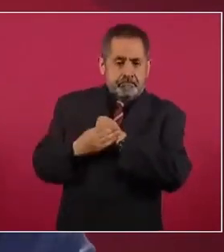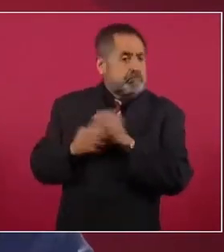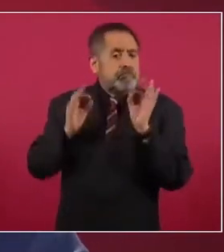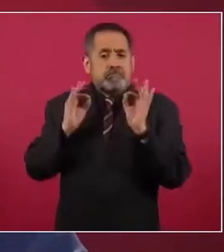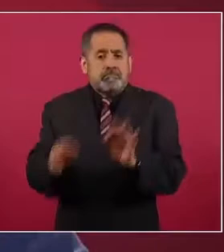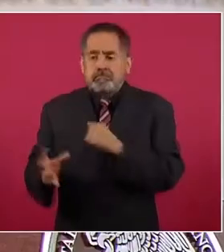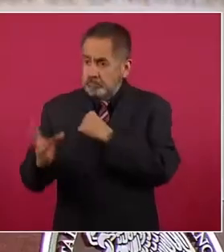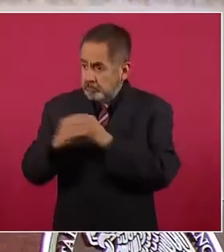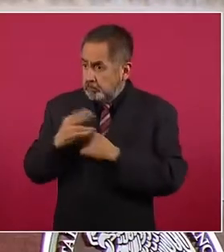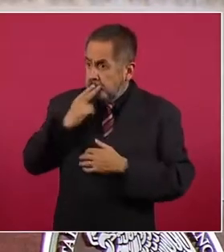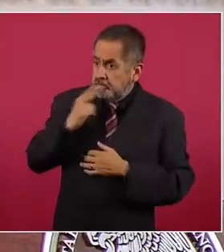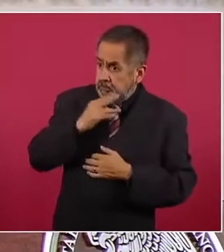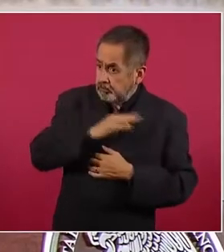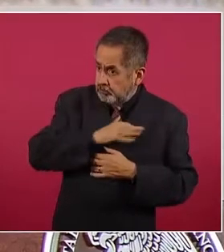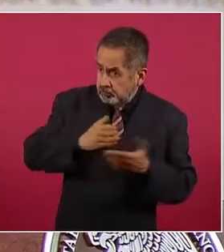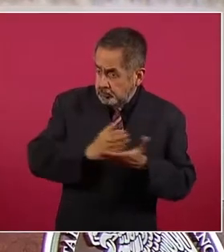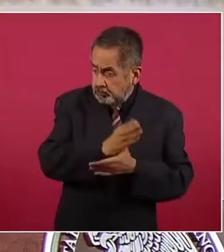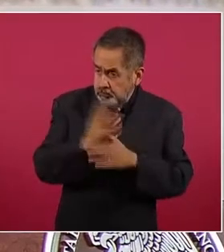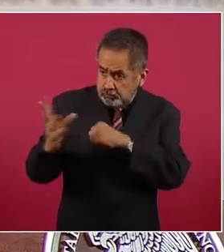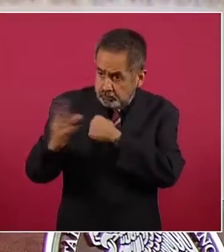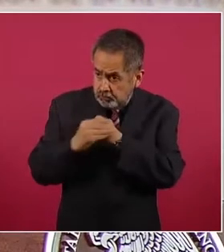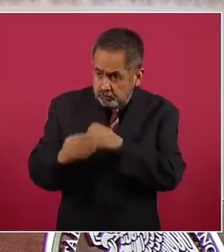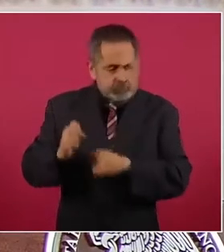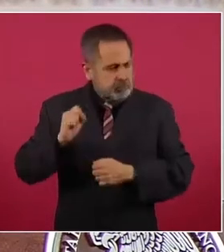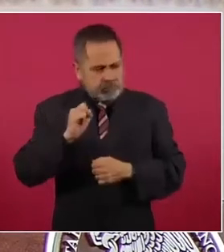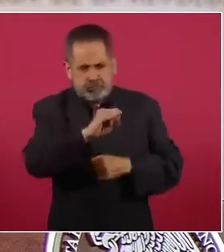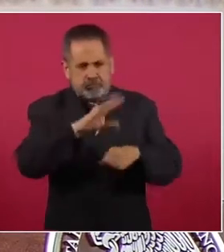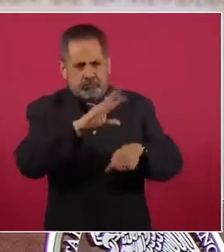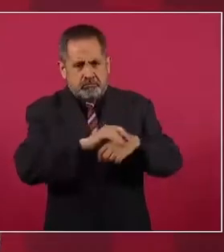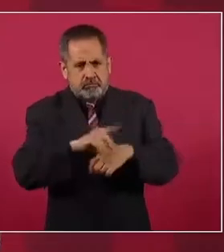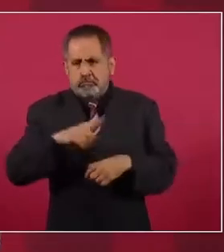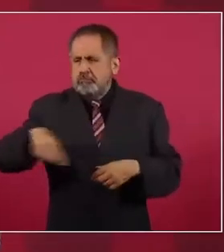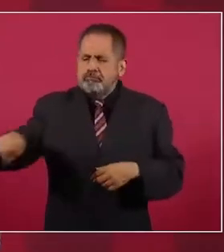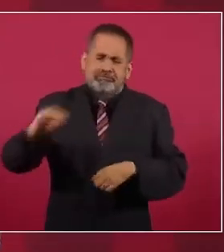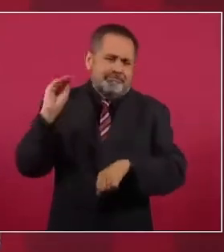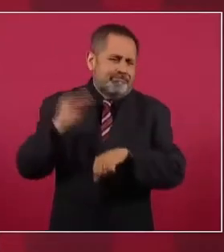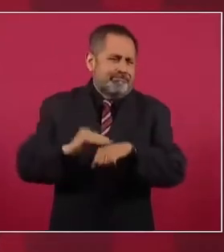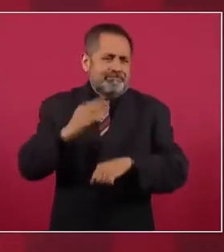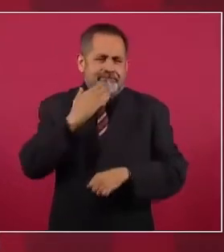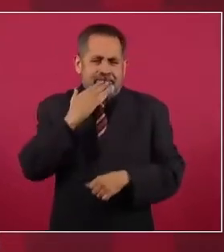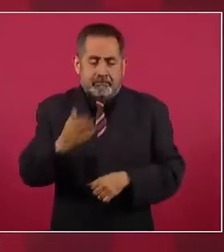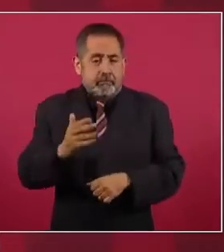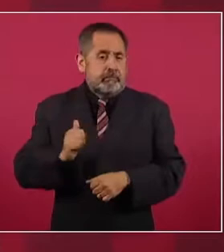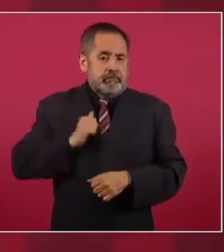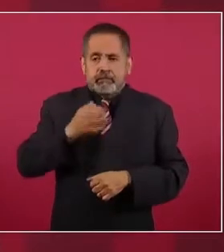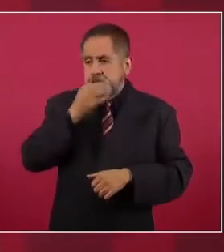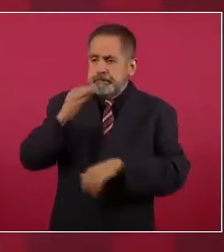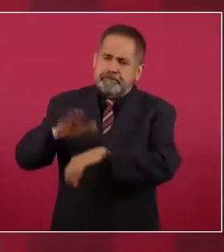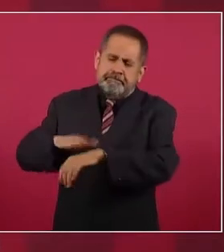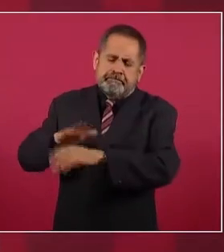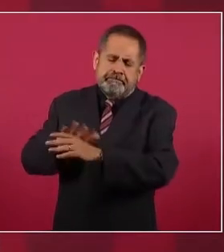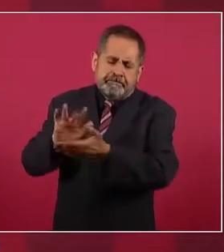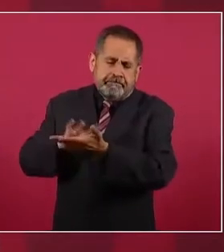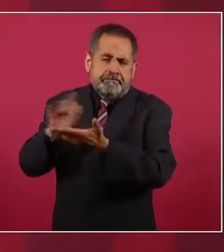se usara su terreno. Se portaron muy bien, aprovecho para